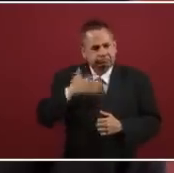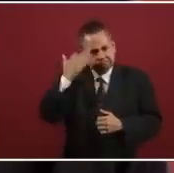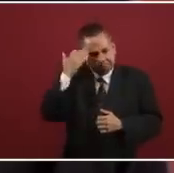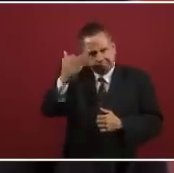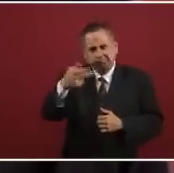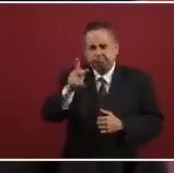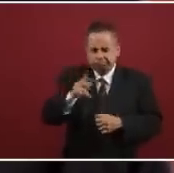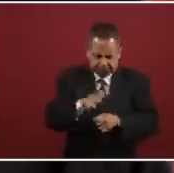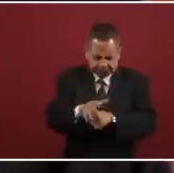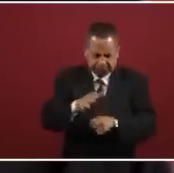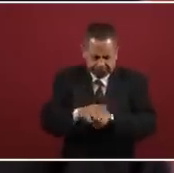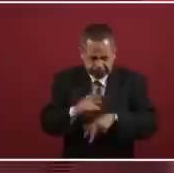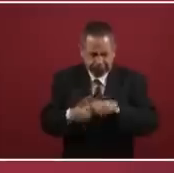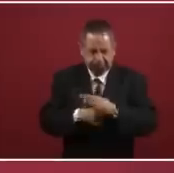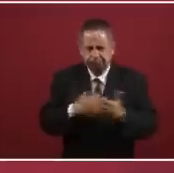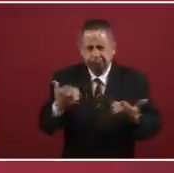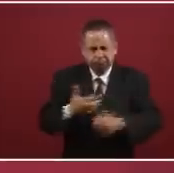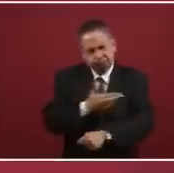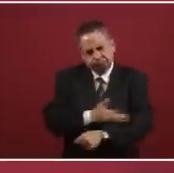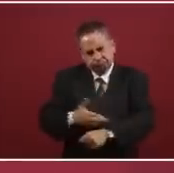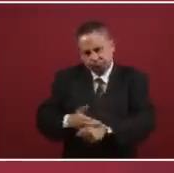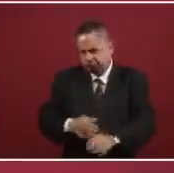pero vamos a